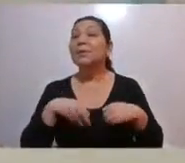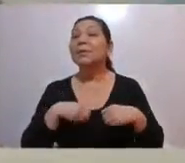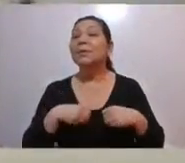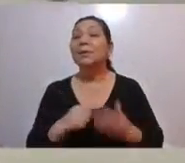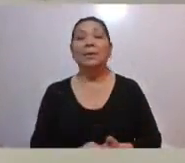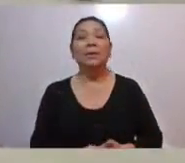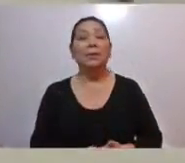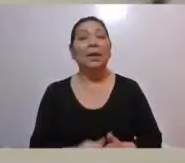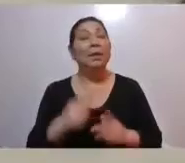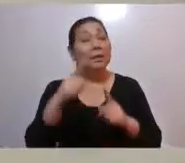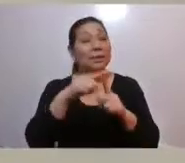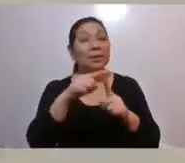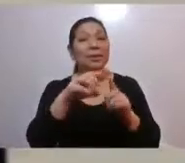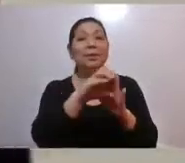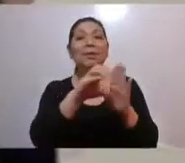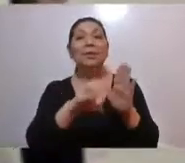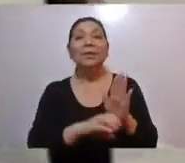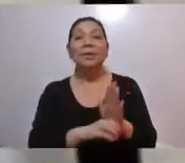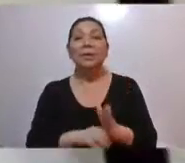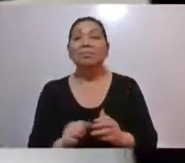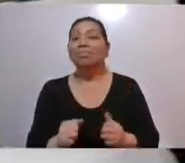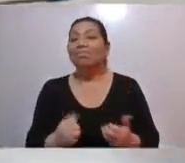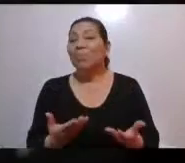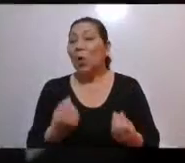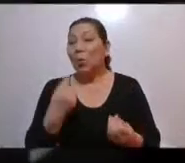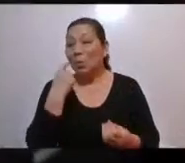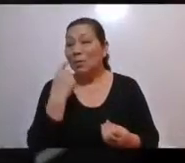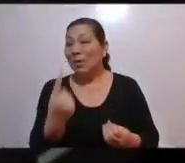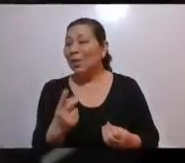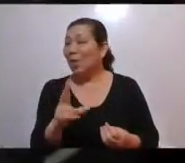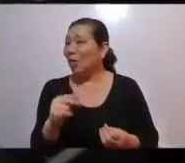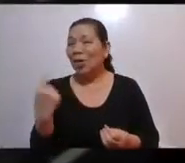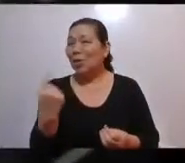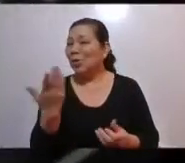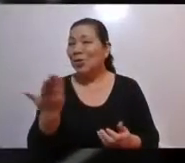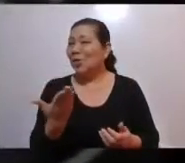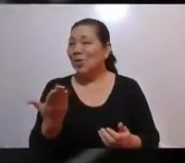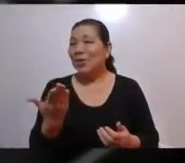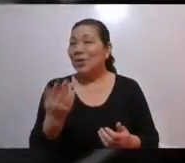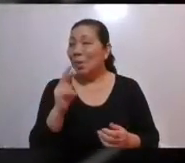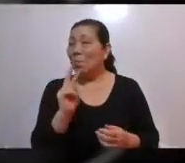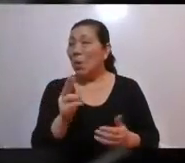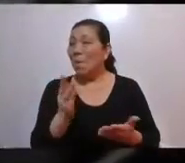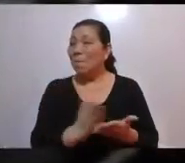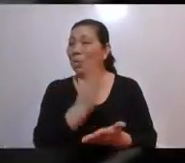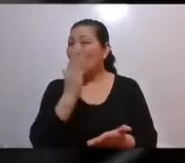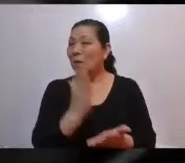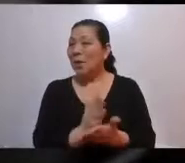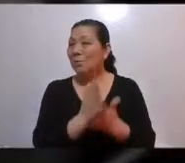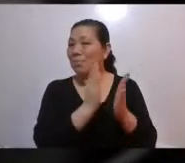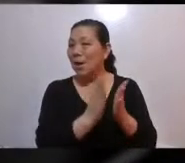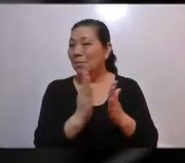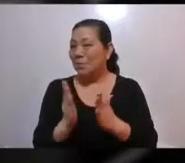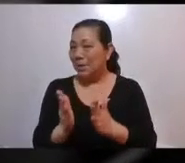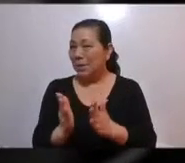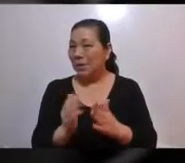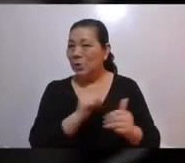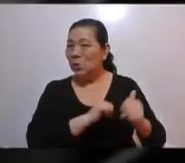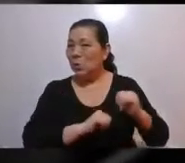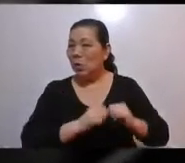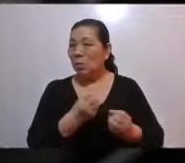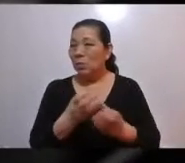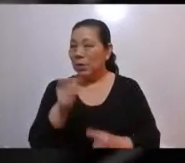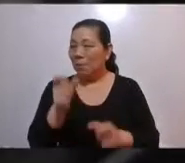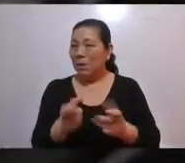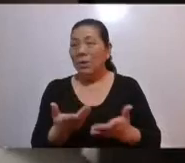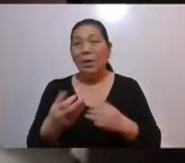y acertada la decisión del Tribunal Constitucional, pues como se dice, no solamente se evidencia un problema estructural de fondo